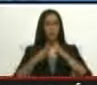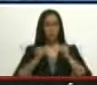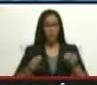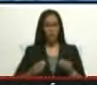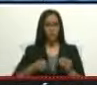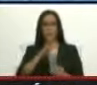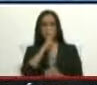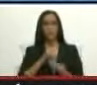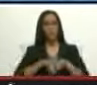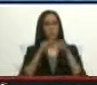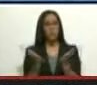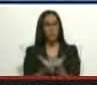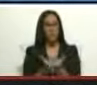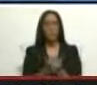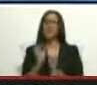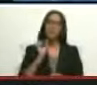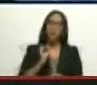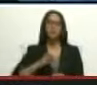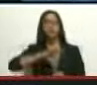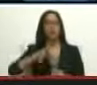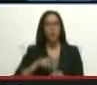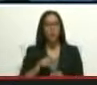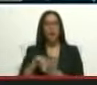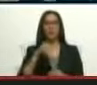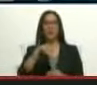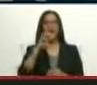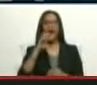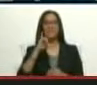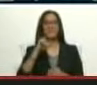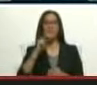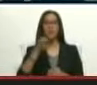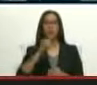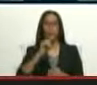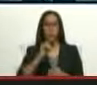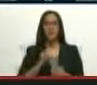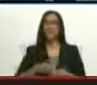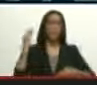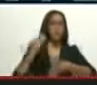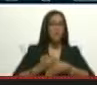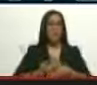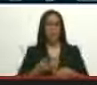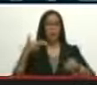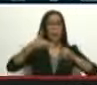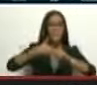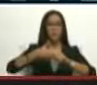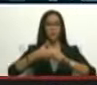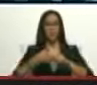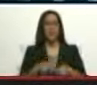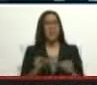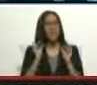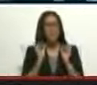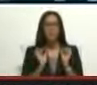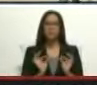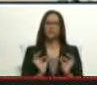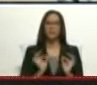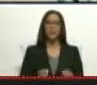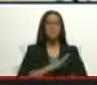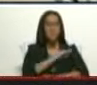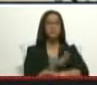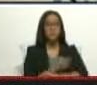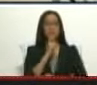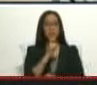en el mundo, en el momento que nos robaron a Citgo, en el momento que bloquearon a Petróleo, en el momento más duro de la guerra, que cayeron